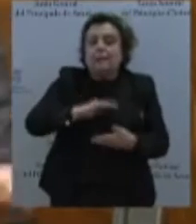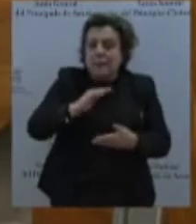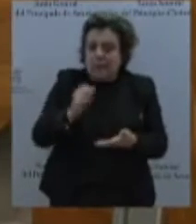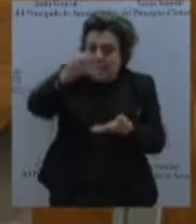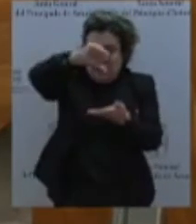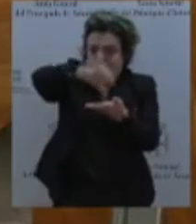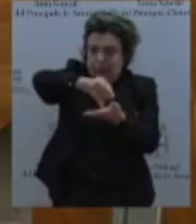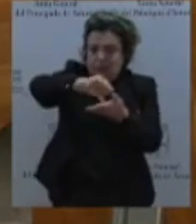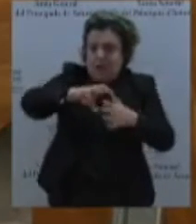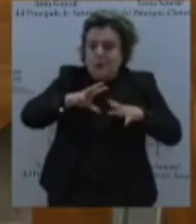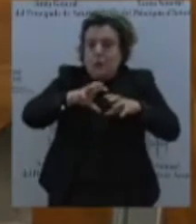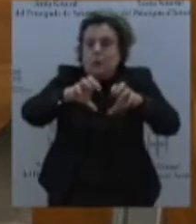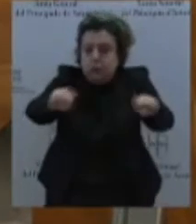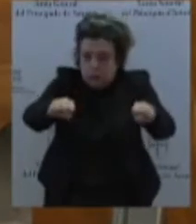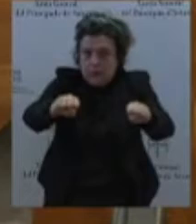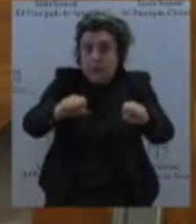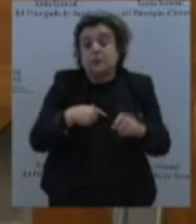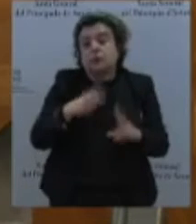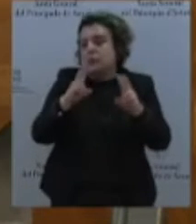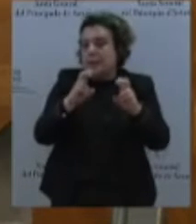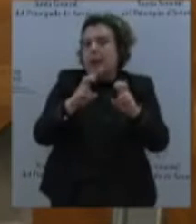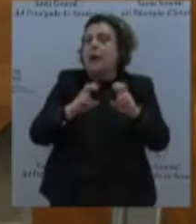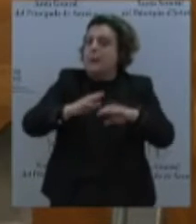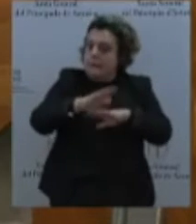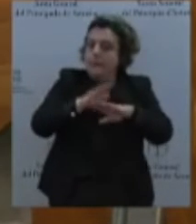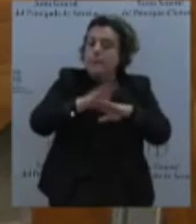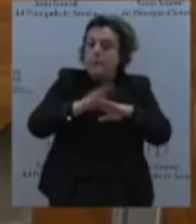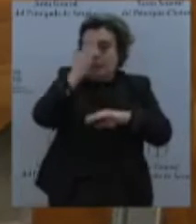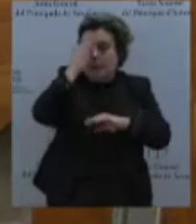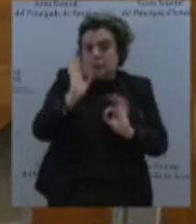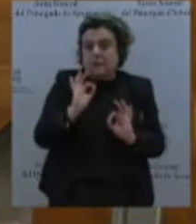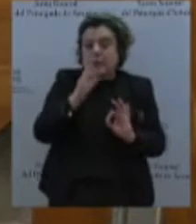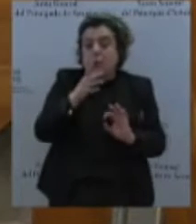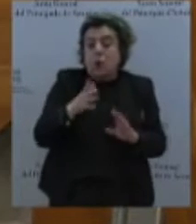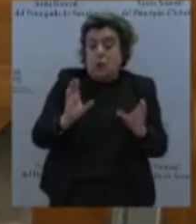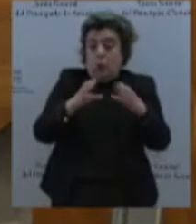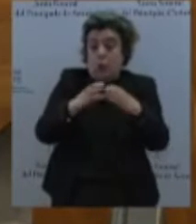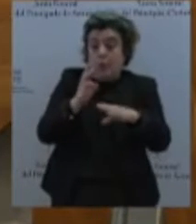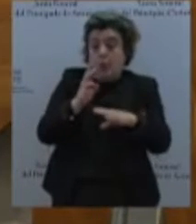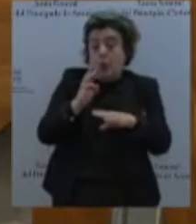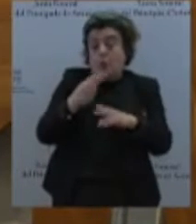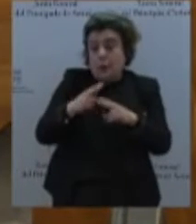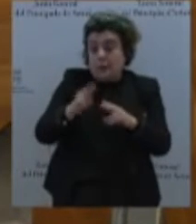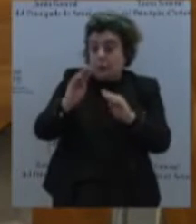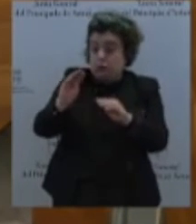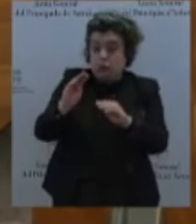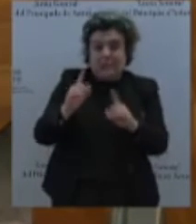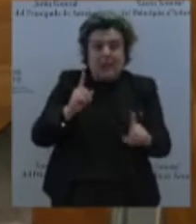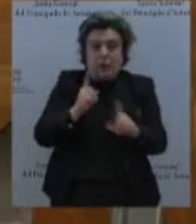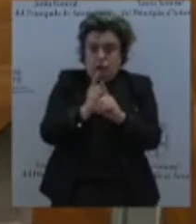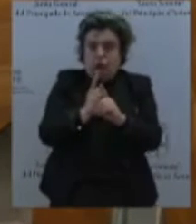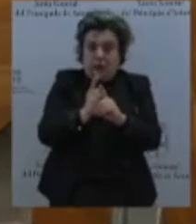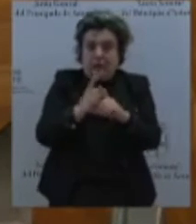recuerdo que su partido, por ejemplo, está en contra de que existan la circunscripción oriental y occidental, y creo que en esto PP y PSOE somos los que hemos